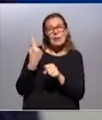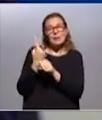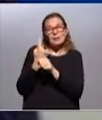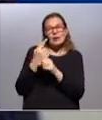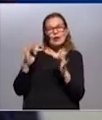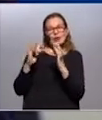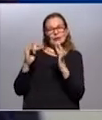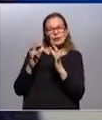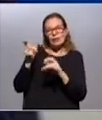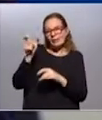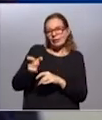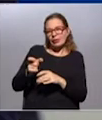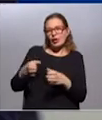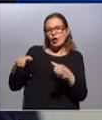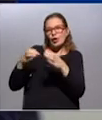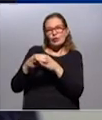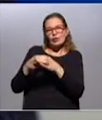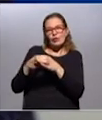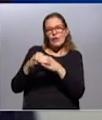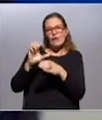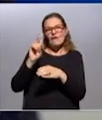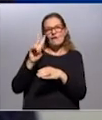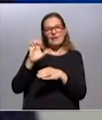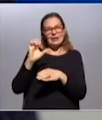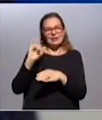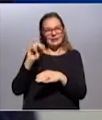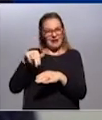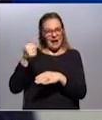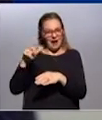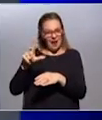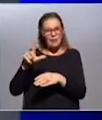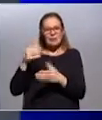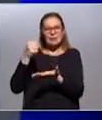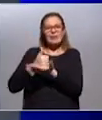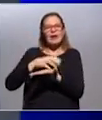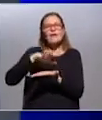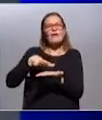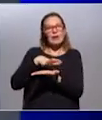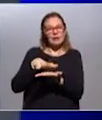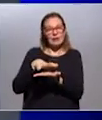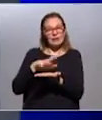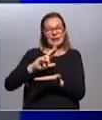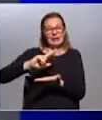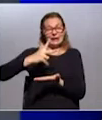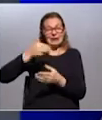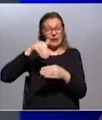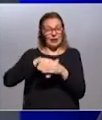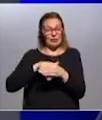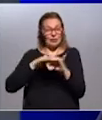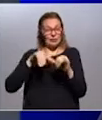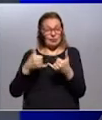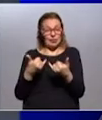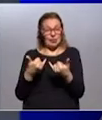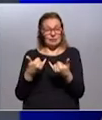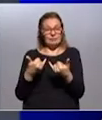contacto con la ciudadanía del consejo vecinal porque están en los barrios la tercera elección que ya bueno